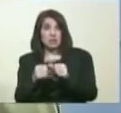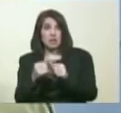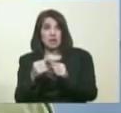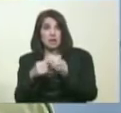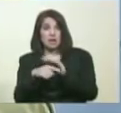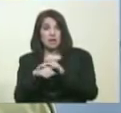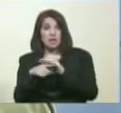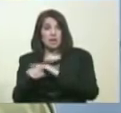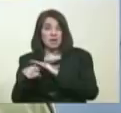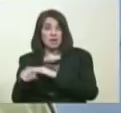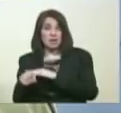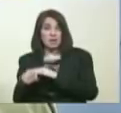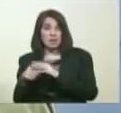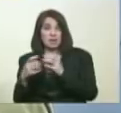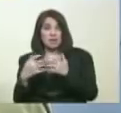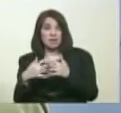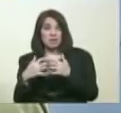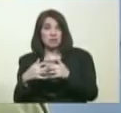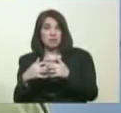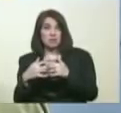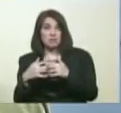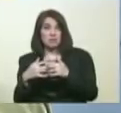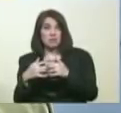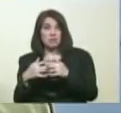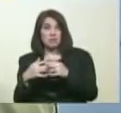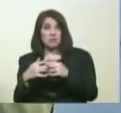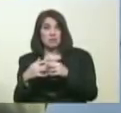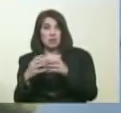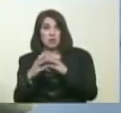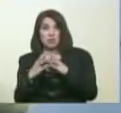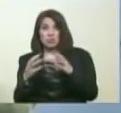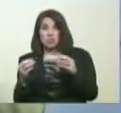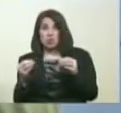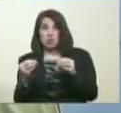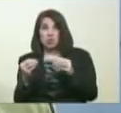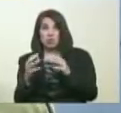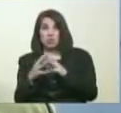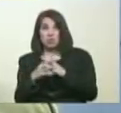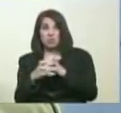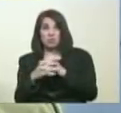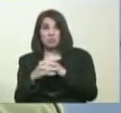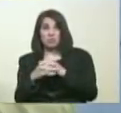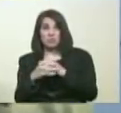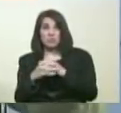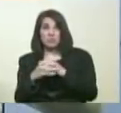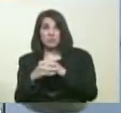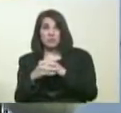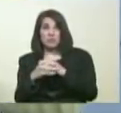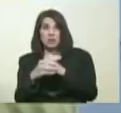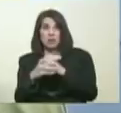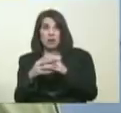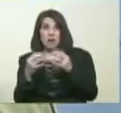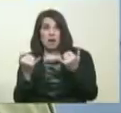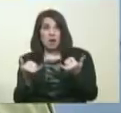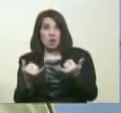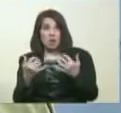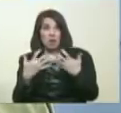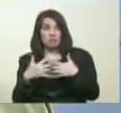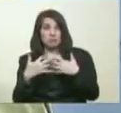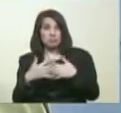Ministro de Petróleo, ministro de Minas, ministra de Turismo, ministro de Industria.